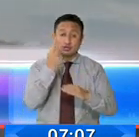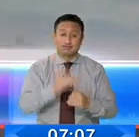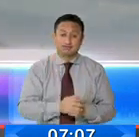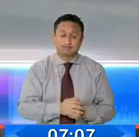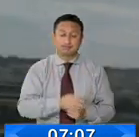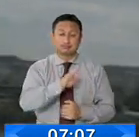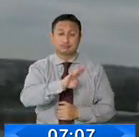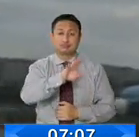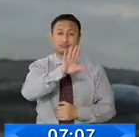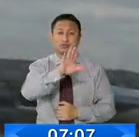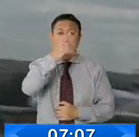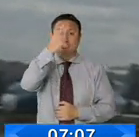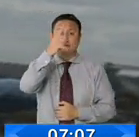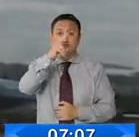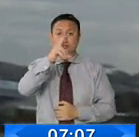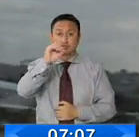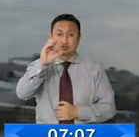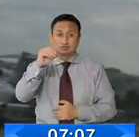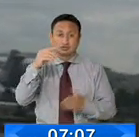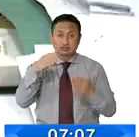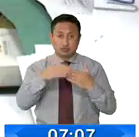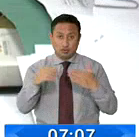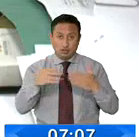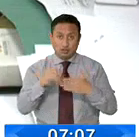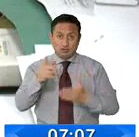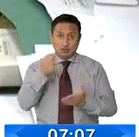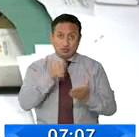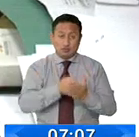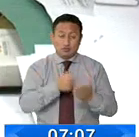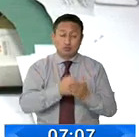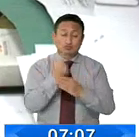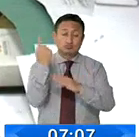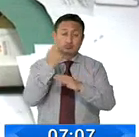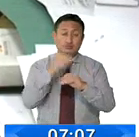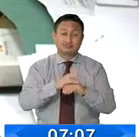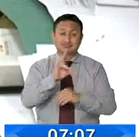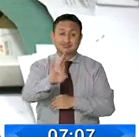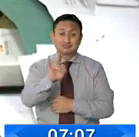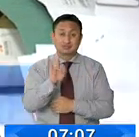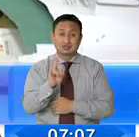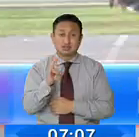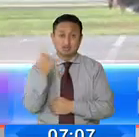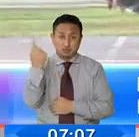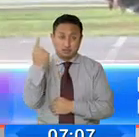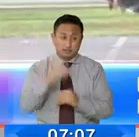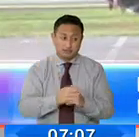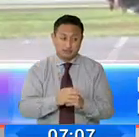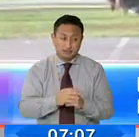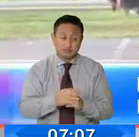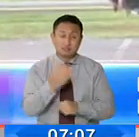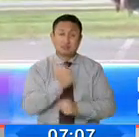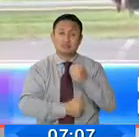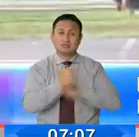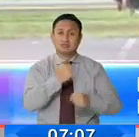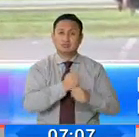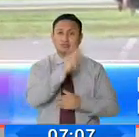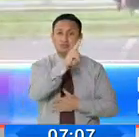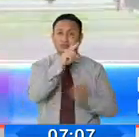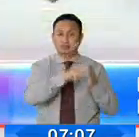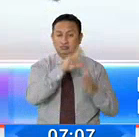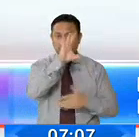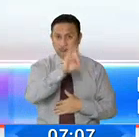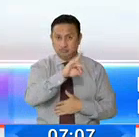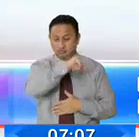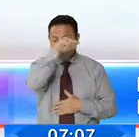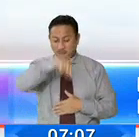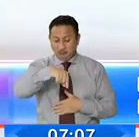de $45,200,000 costó el contrato por la adquisición de 7 helicópteros DRUF. Esto en el año 2008. Ya en el